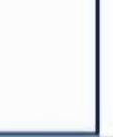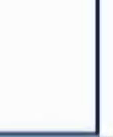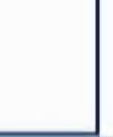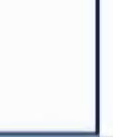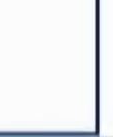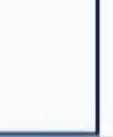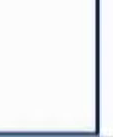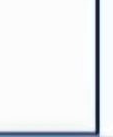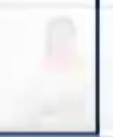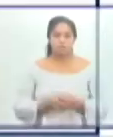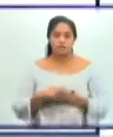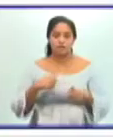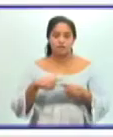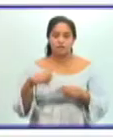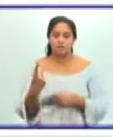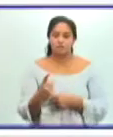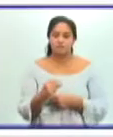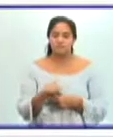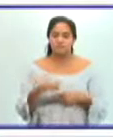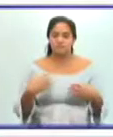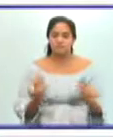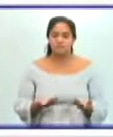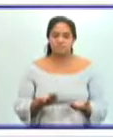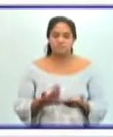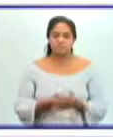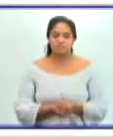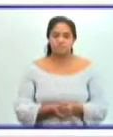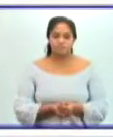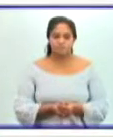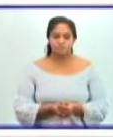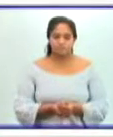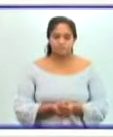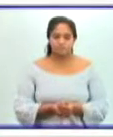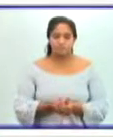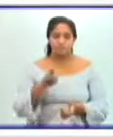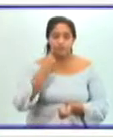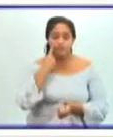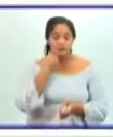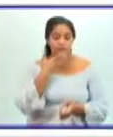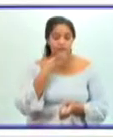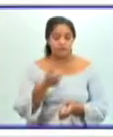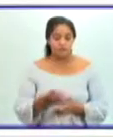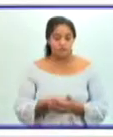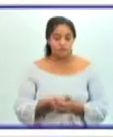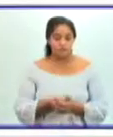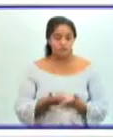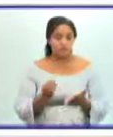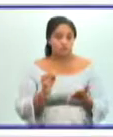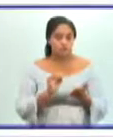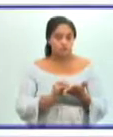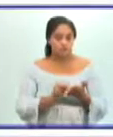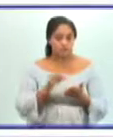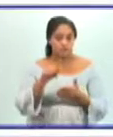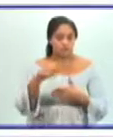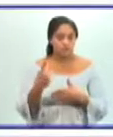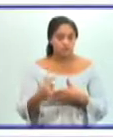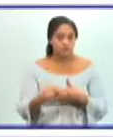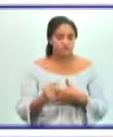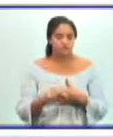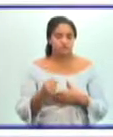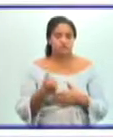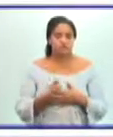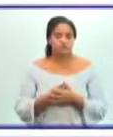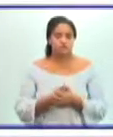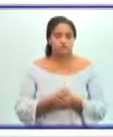La próxima actividad, ¿en qué consiste? Mira bien lo que te plantea esta actividad.